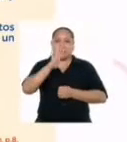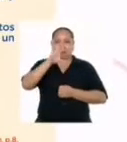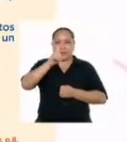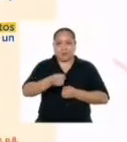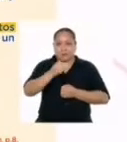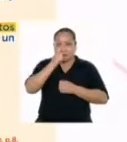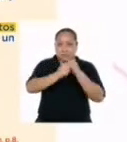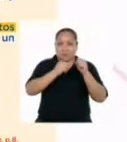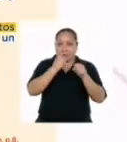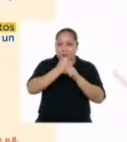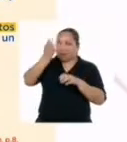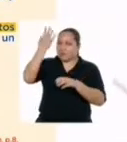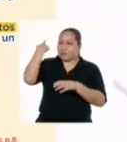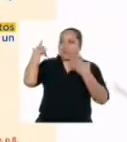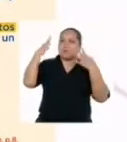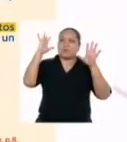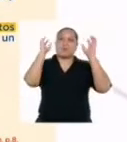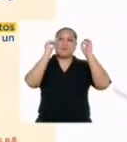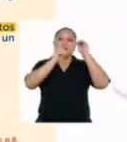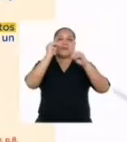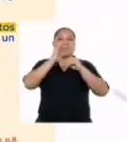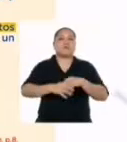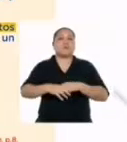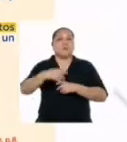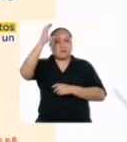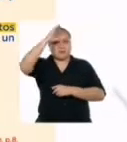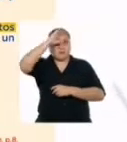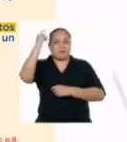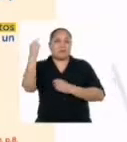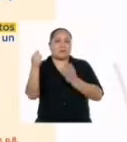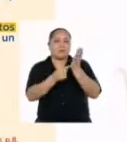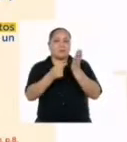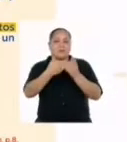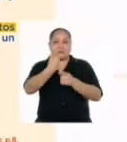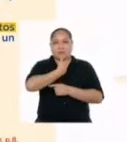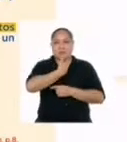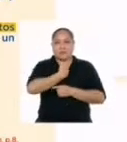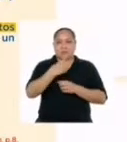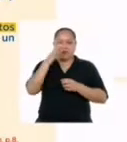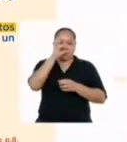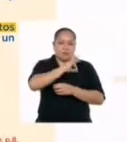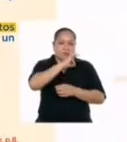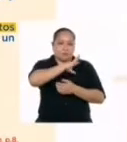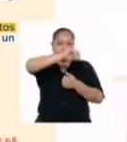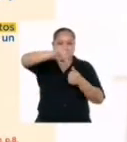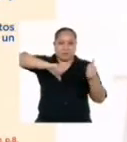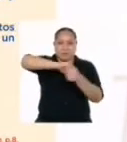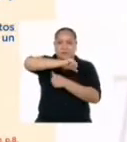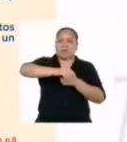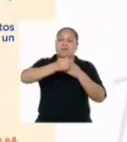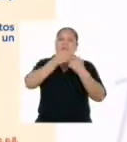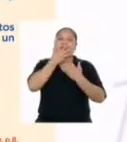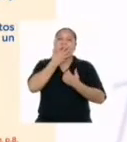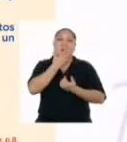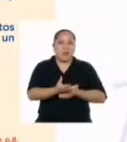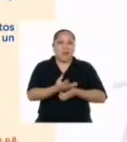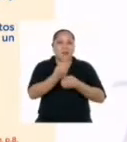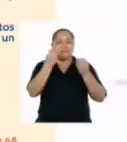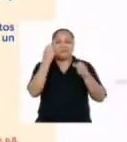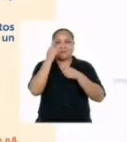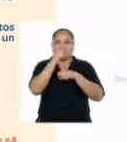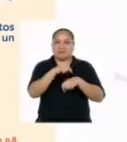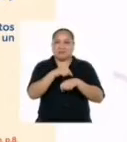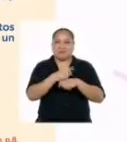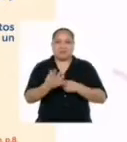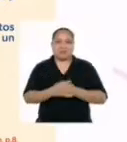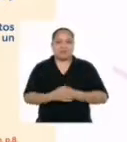5000 años ya aplicaba conocimientos tecnológicos propios para aprovechar el entorno natural. ¡Wow! ¡Muchísimo